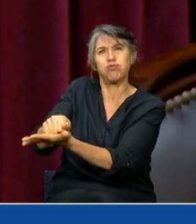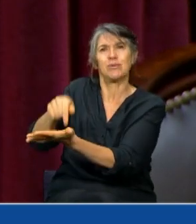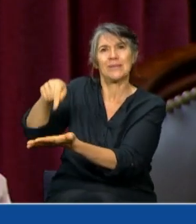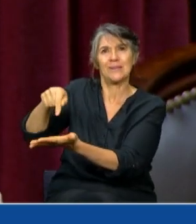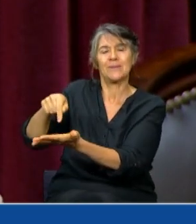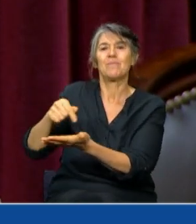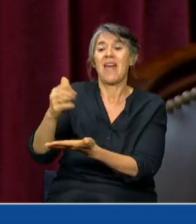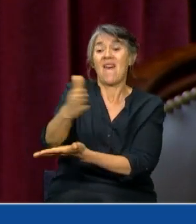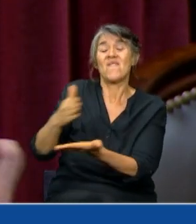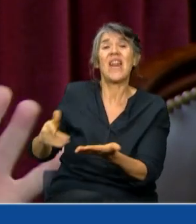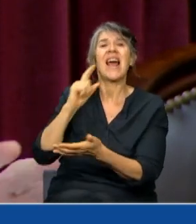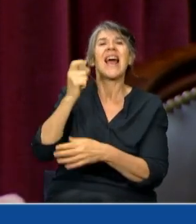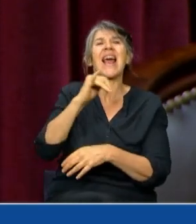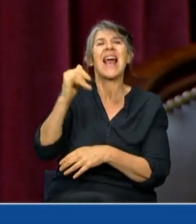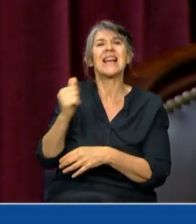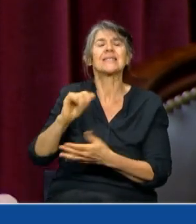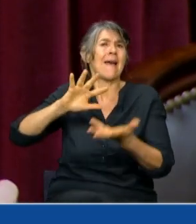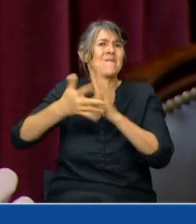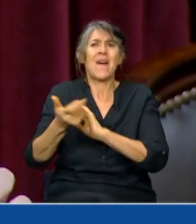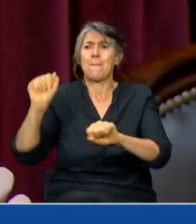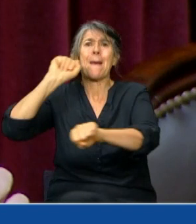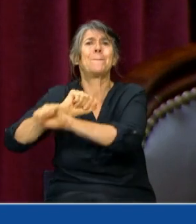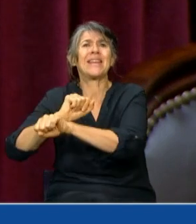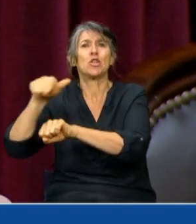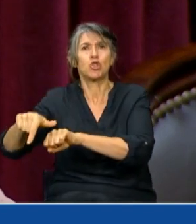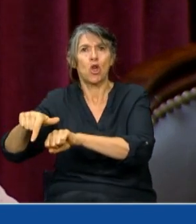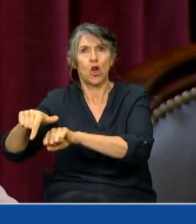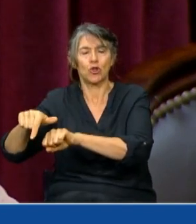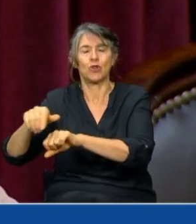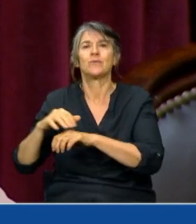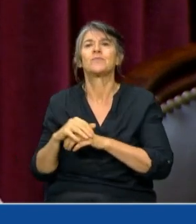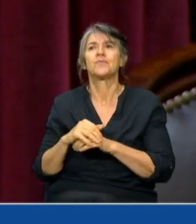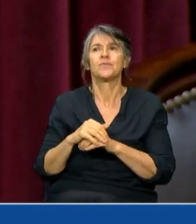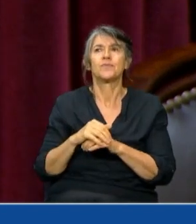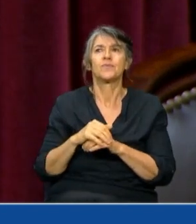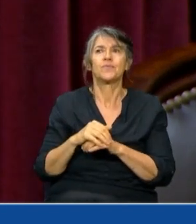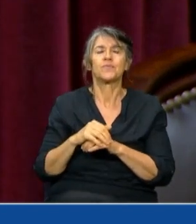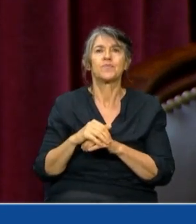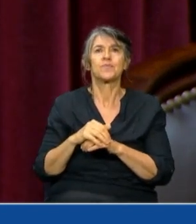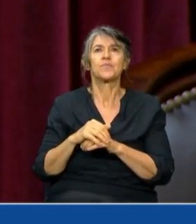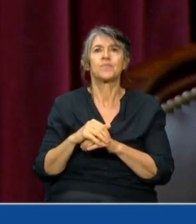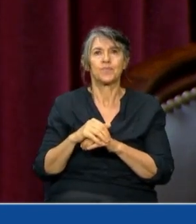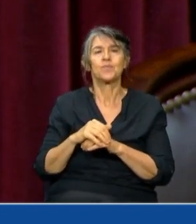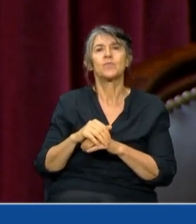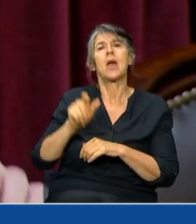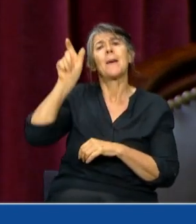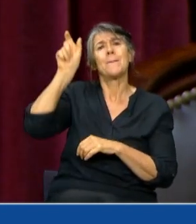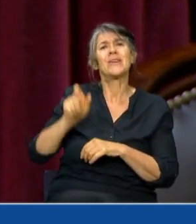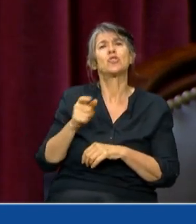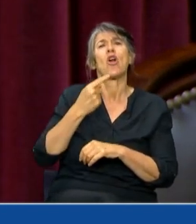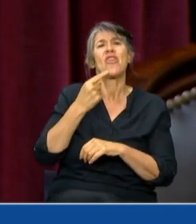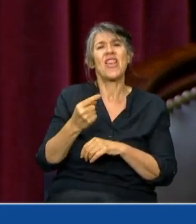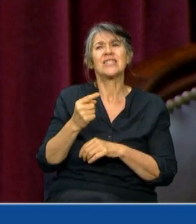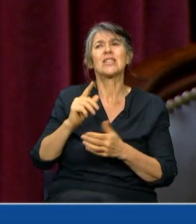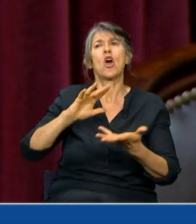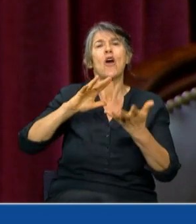a la Franja de Gaza en una prisión a cielo abierto. Human Rights Watch lo ha catalogado como un régimen